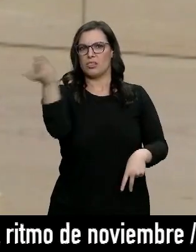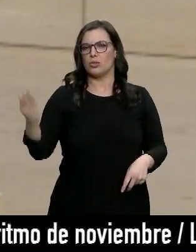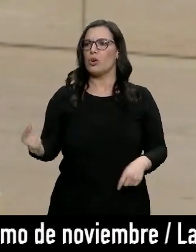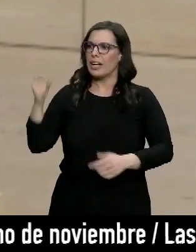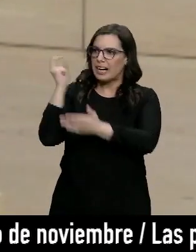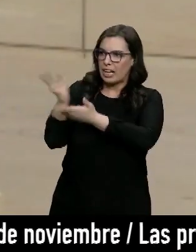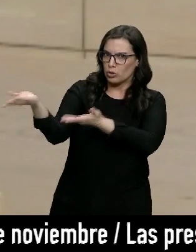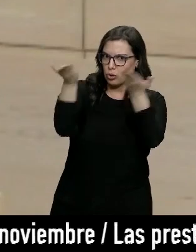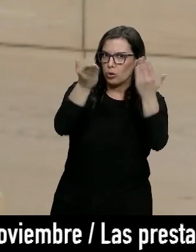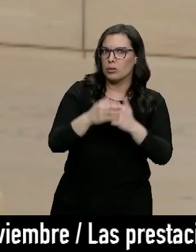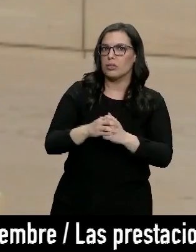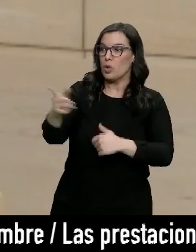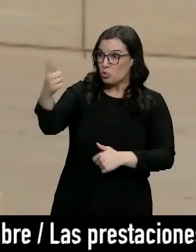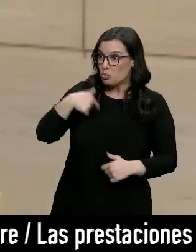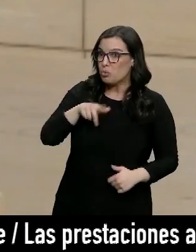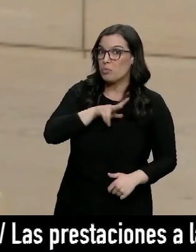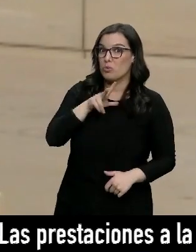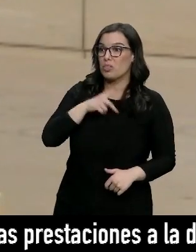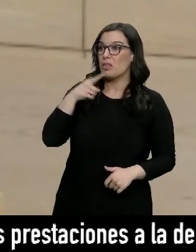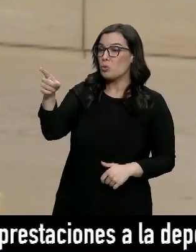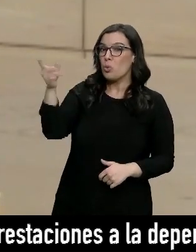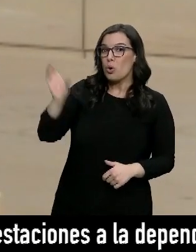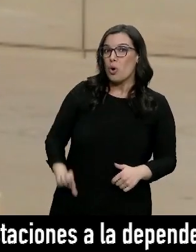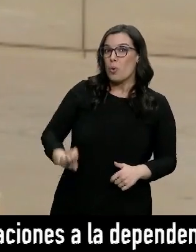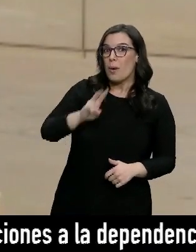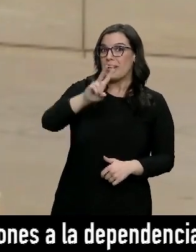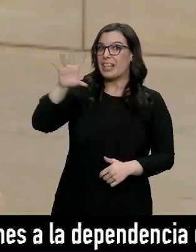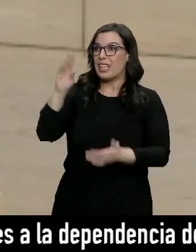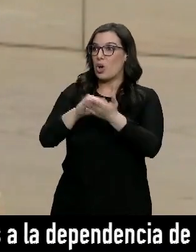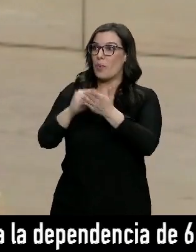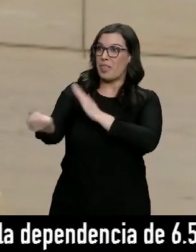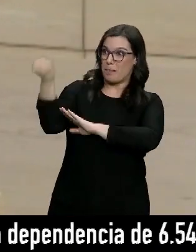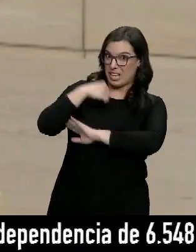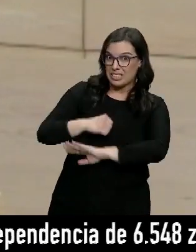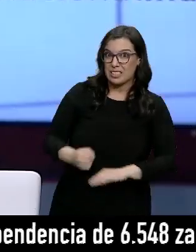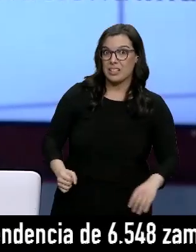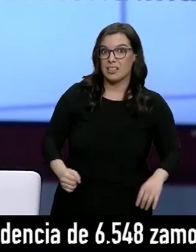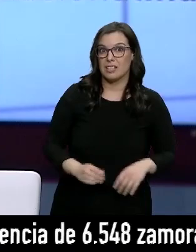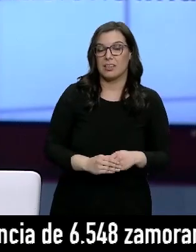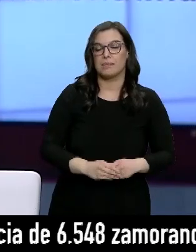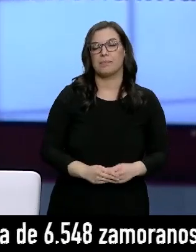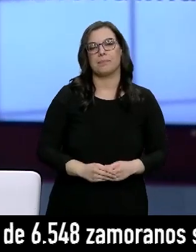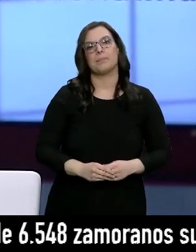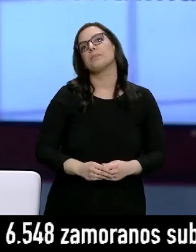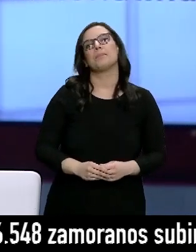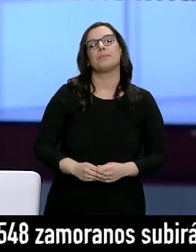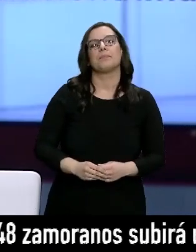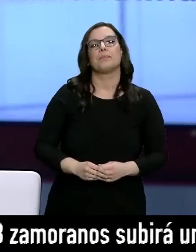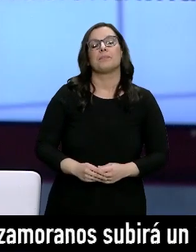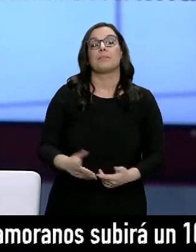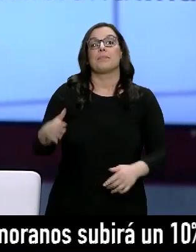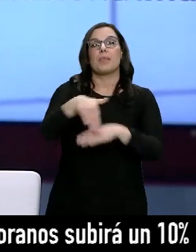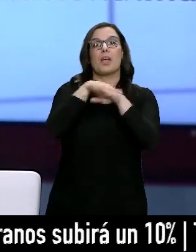reto, usted, me lo va a decir usted que cobra 25 veces más que cobramos de ninguno que estamos aquí. El Gobierno no